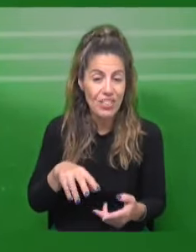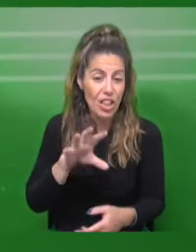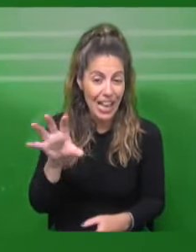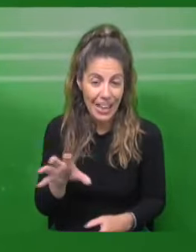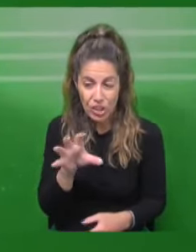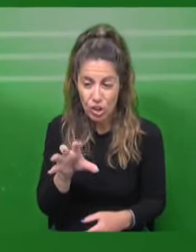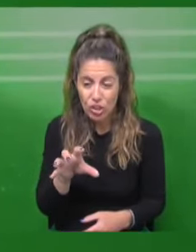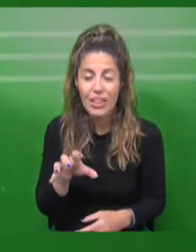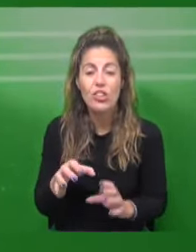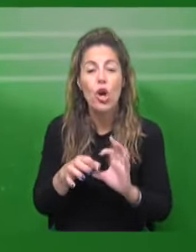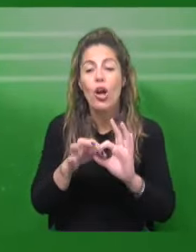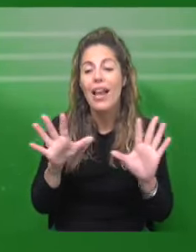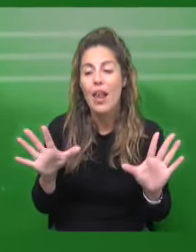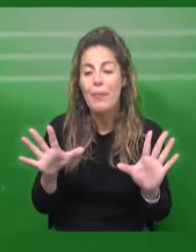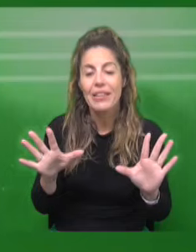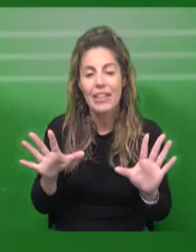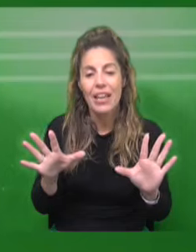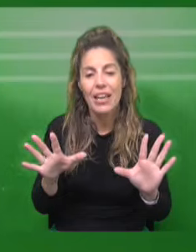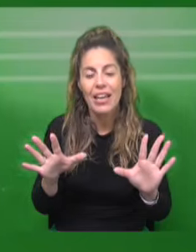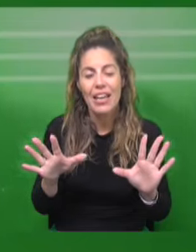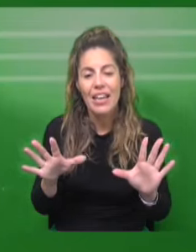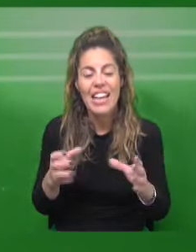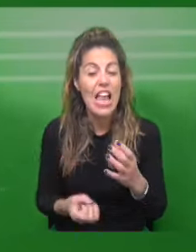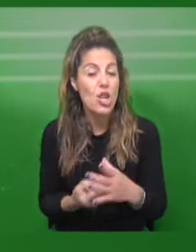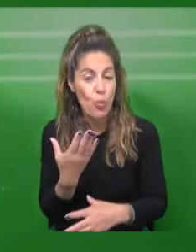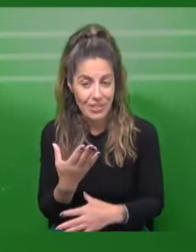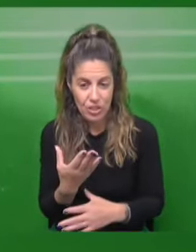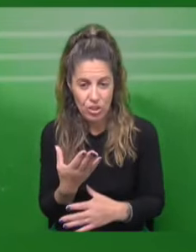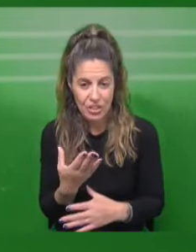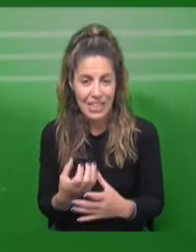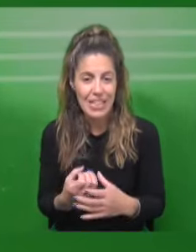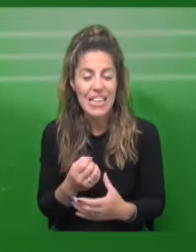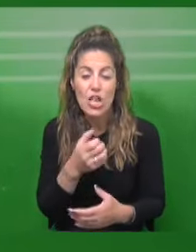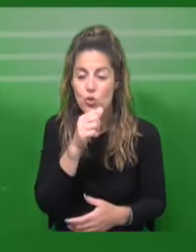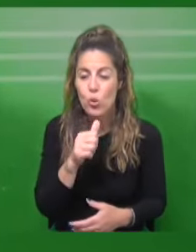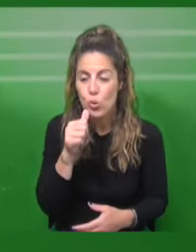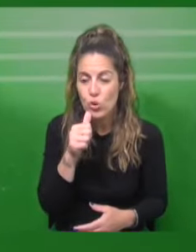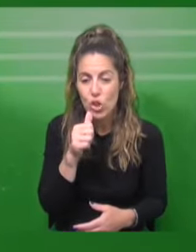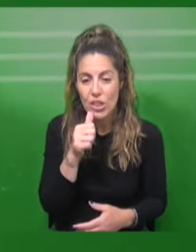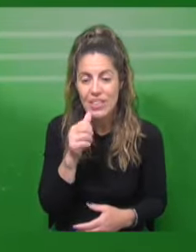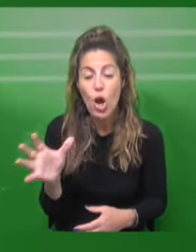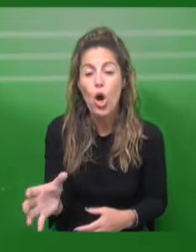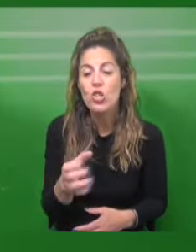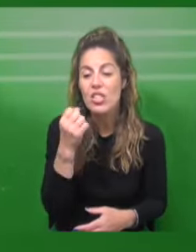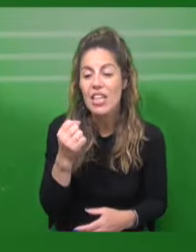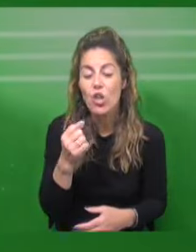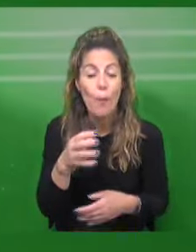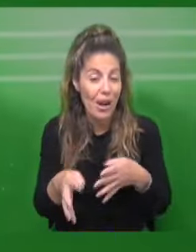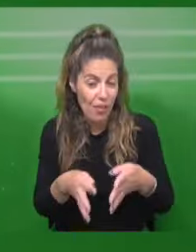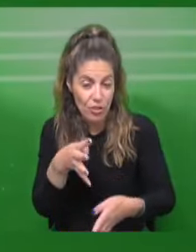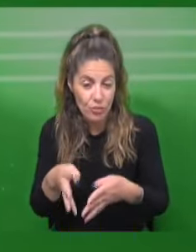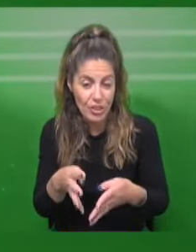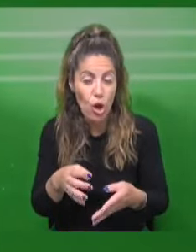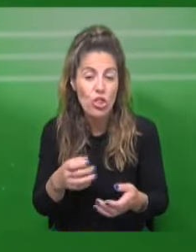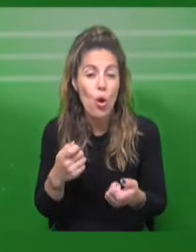esto claramente es en las innovaciones y las soluciones que estamos consiguiendo para el funcionamiento de un